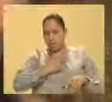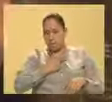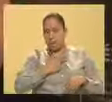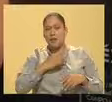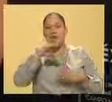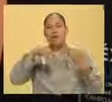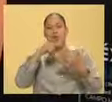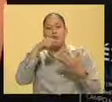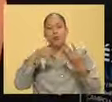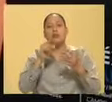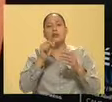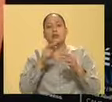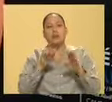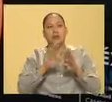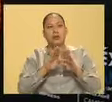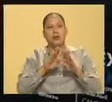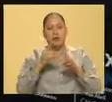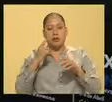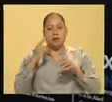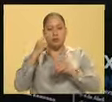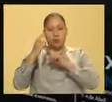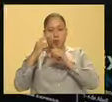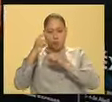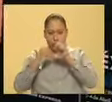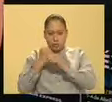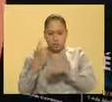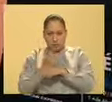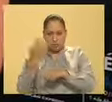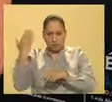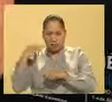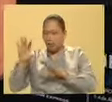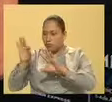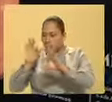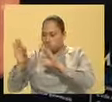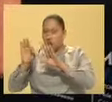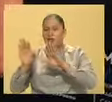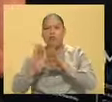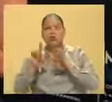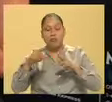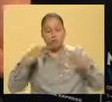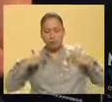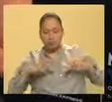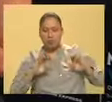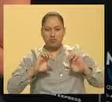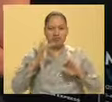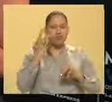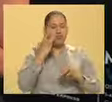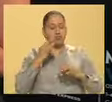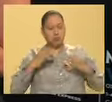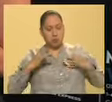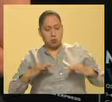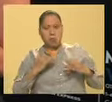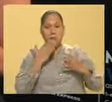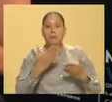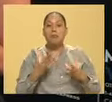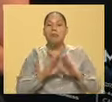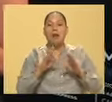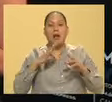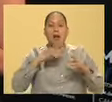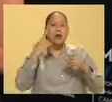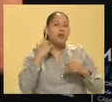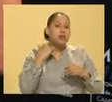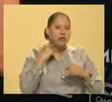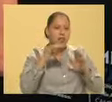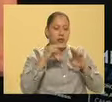está basado en la primera mitad del siglo pasado. Como este rollo de vestirte bien, de ponerte bien. Hay un chorro de telas que